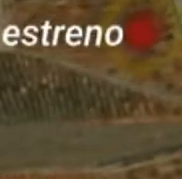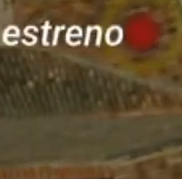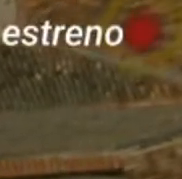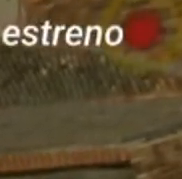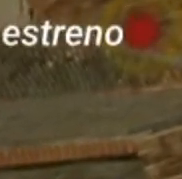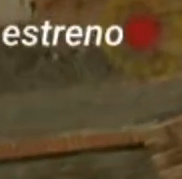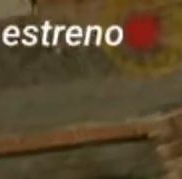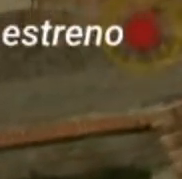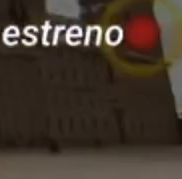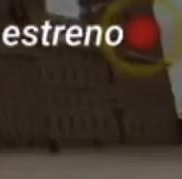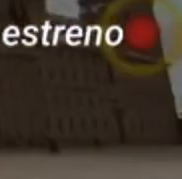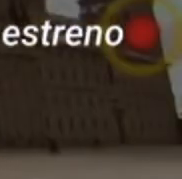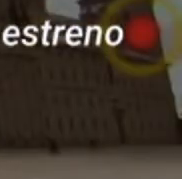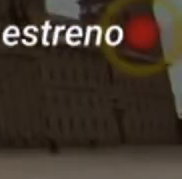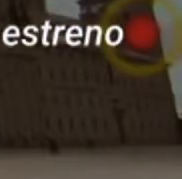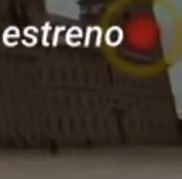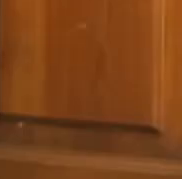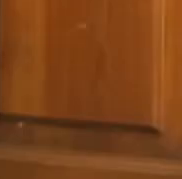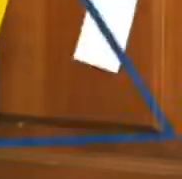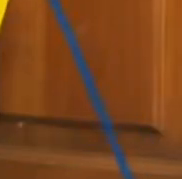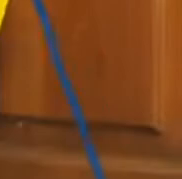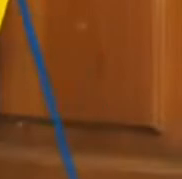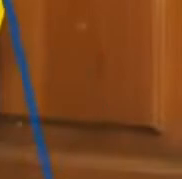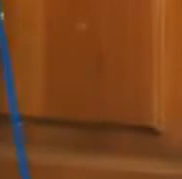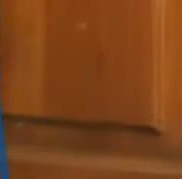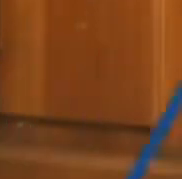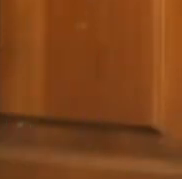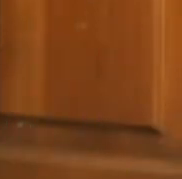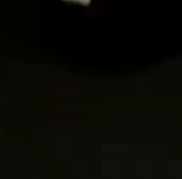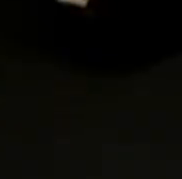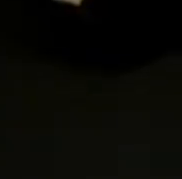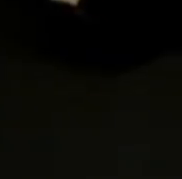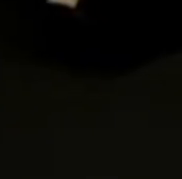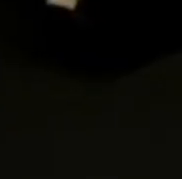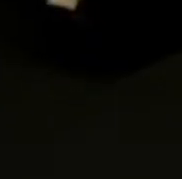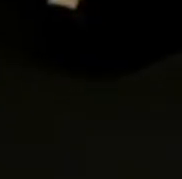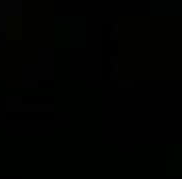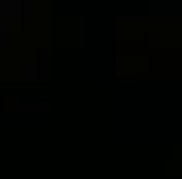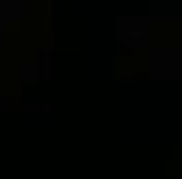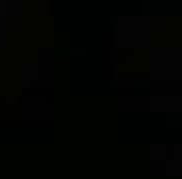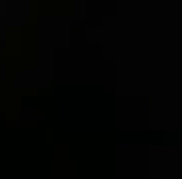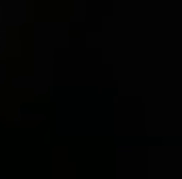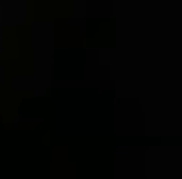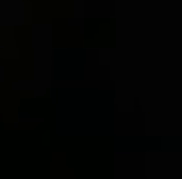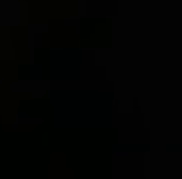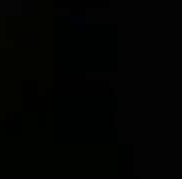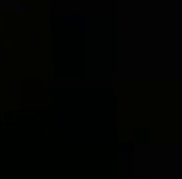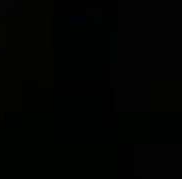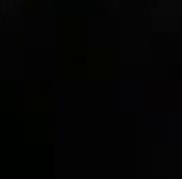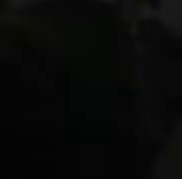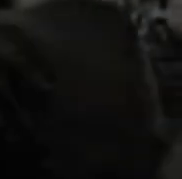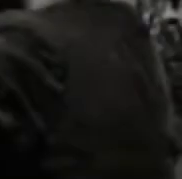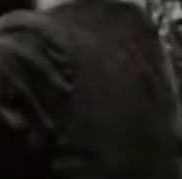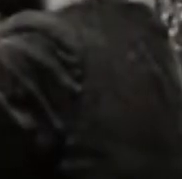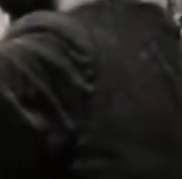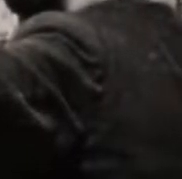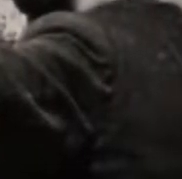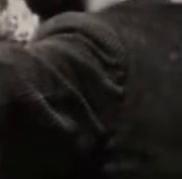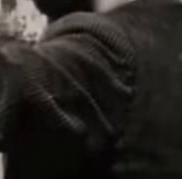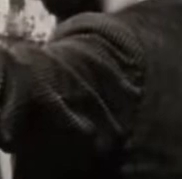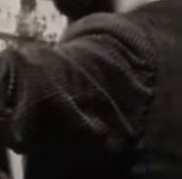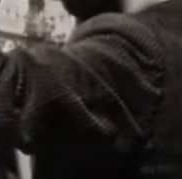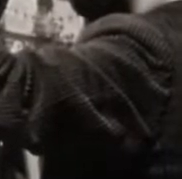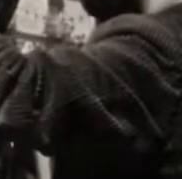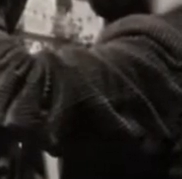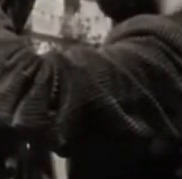martes 18 horas. Uno de los precursores del cine documental independiente en España a partir de